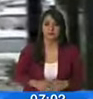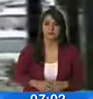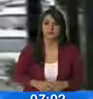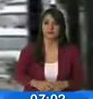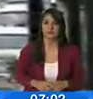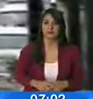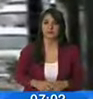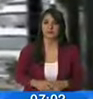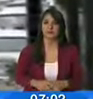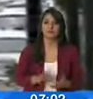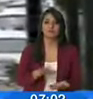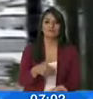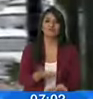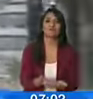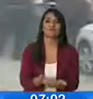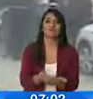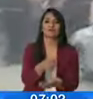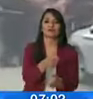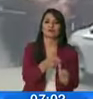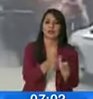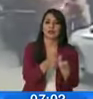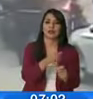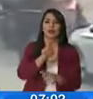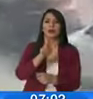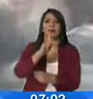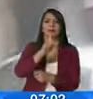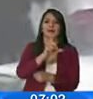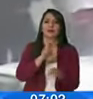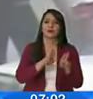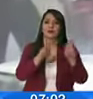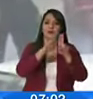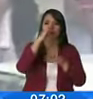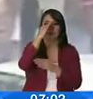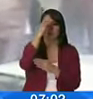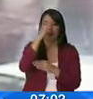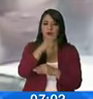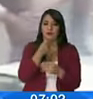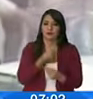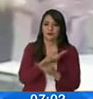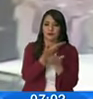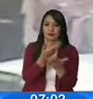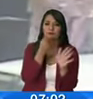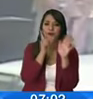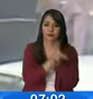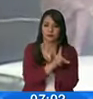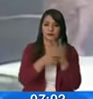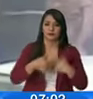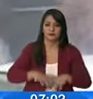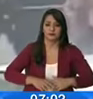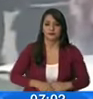Llegan a la unidad de vigilancia comunitaria más cercana. Ahí notifican sus actos ilícitos.